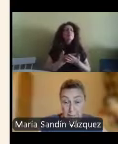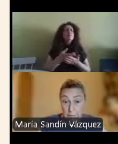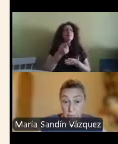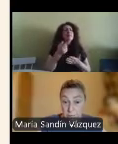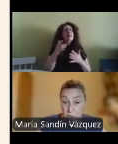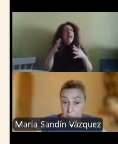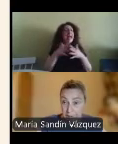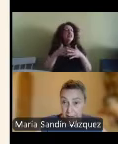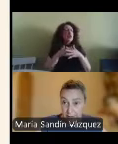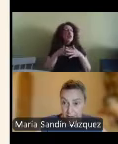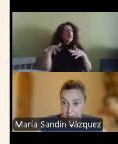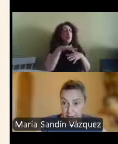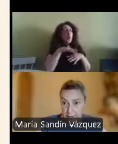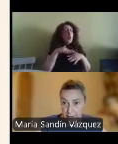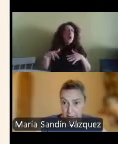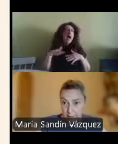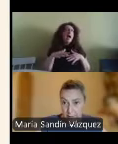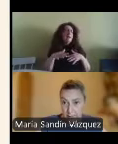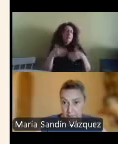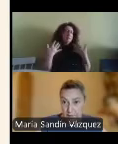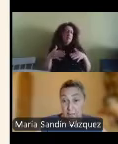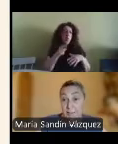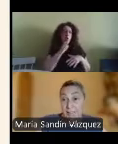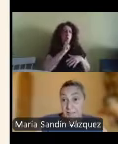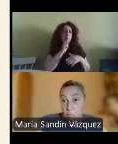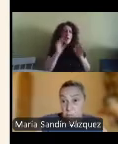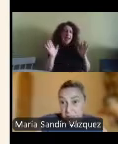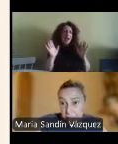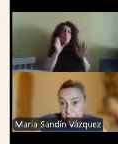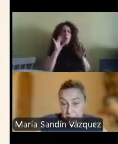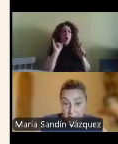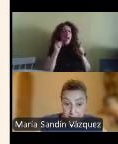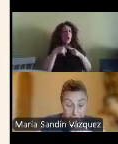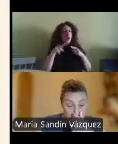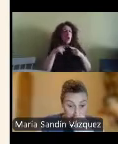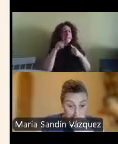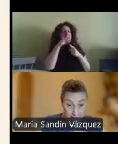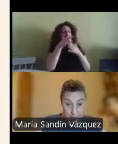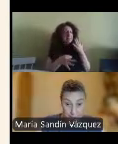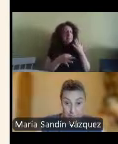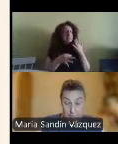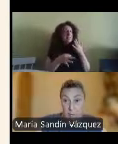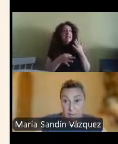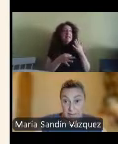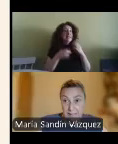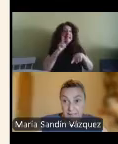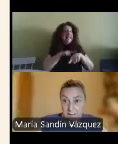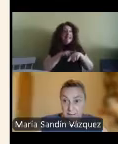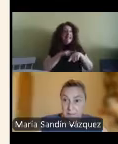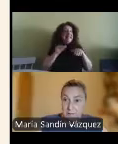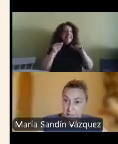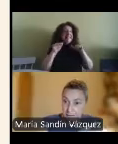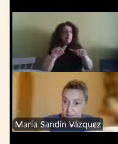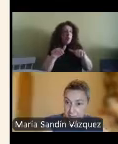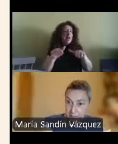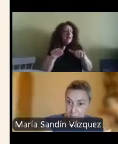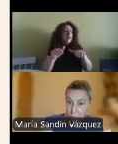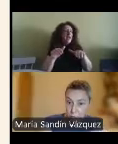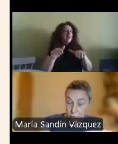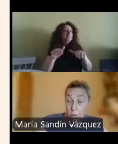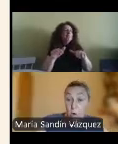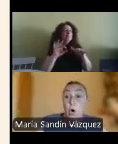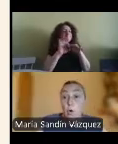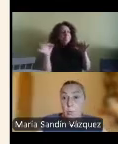es decir, hay muchas convergencias que de manera simultánea pueden generar desventajas, es